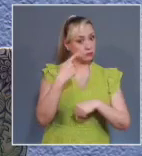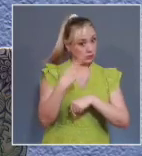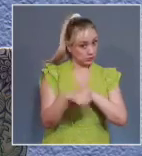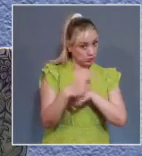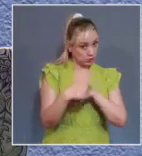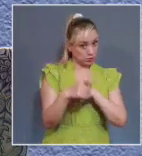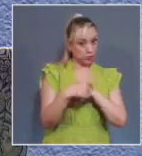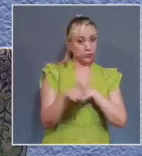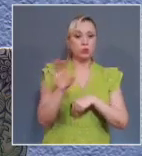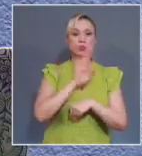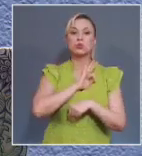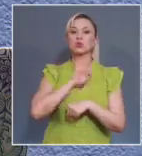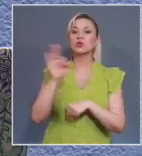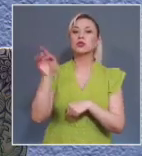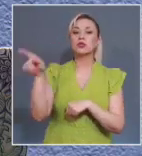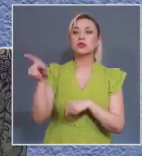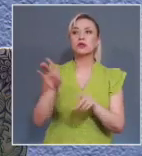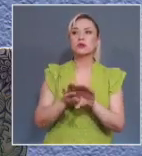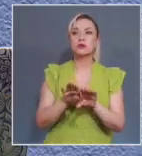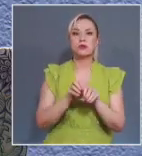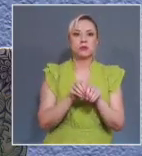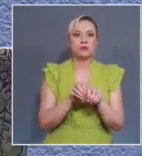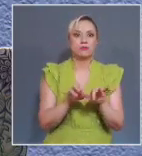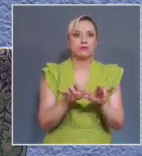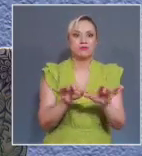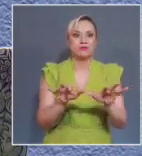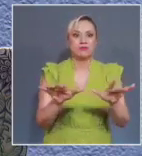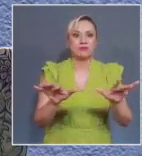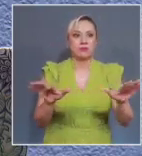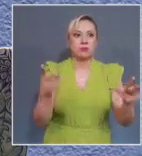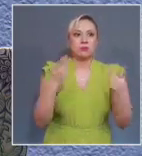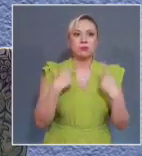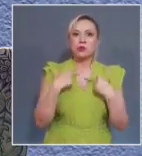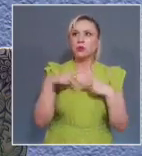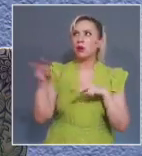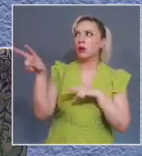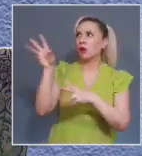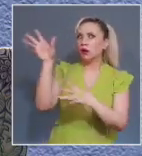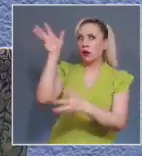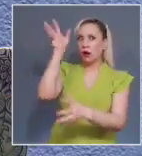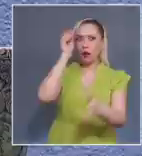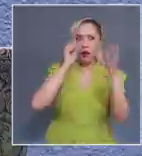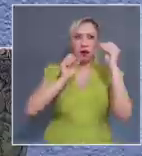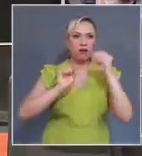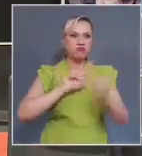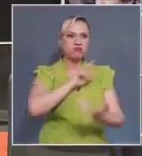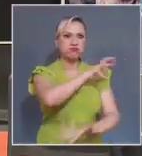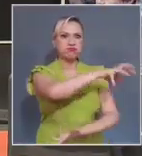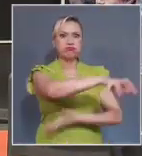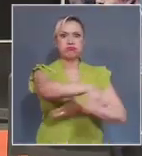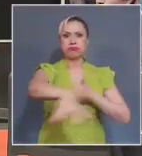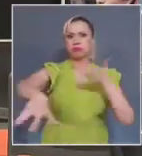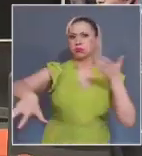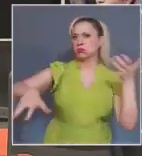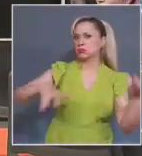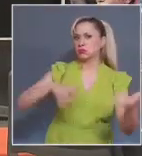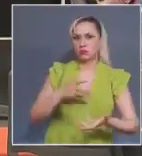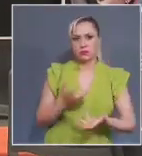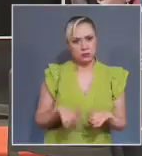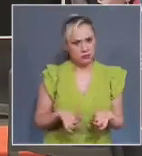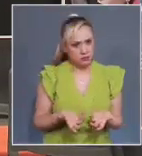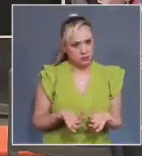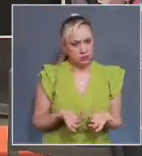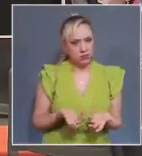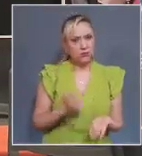puede tener consecuencias irreparables. En el Instituto de Investigaciones Jurídicas de la UNAM mencionaron el caso de la jueza